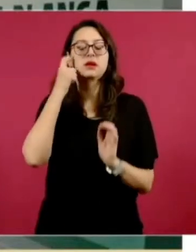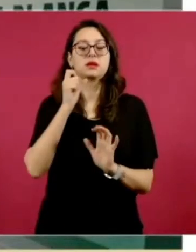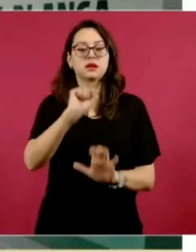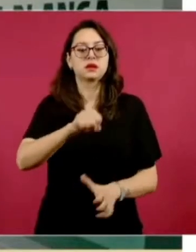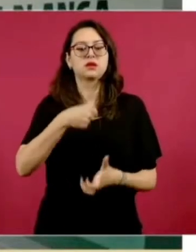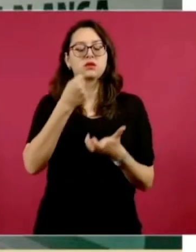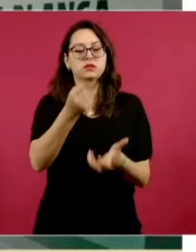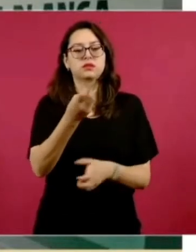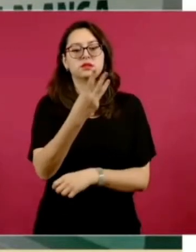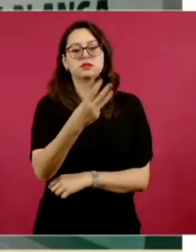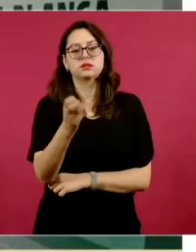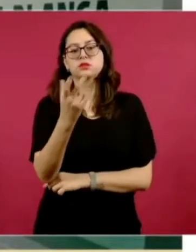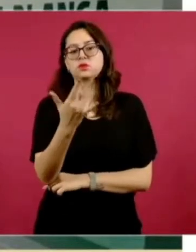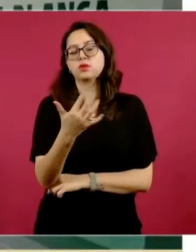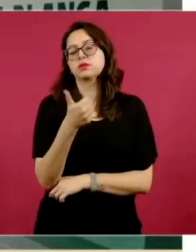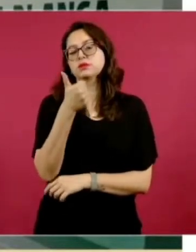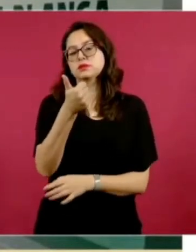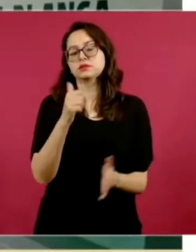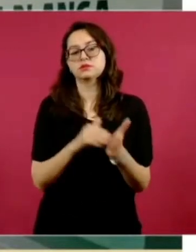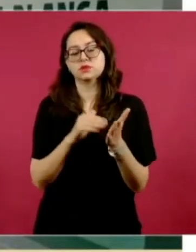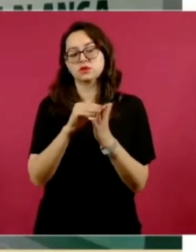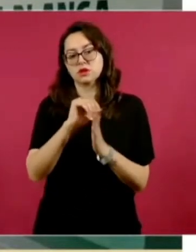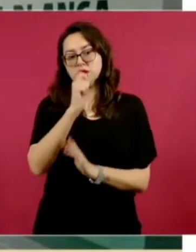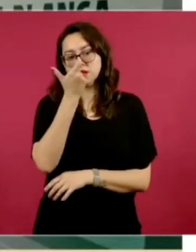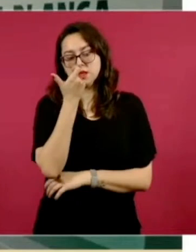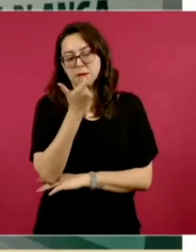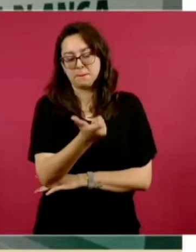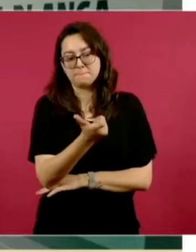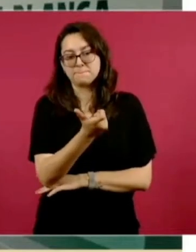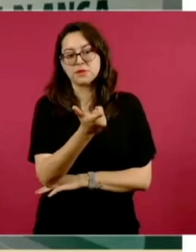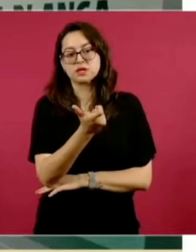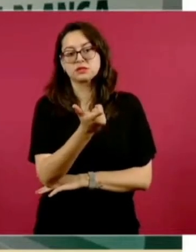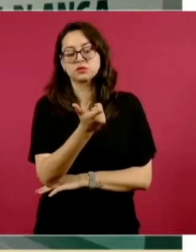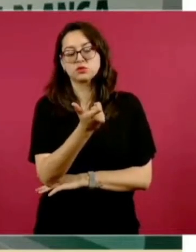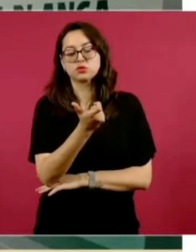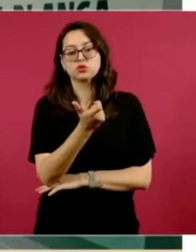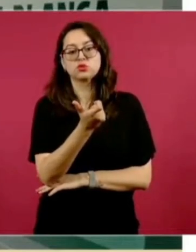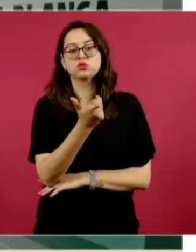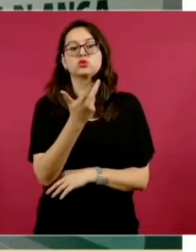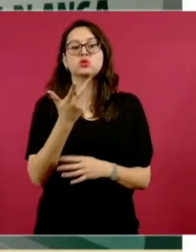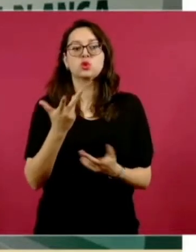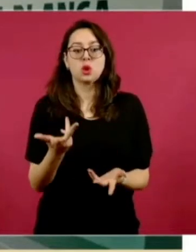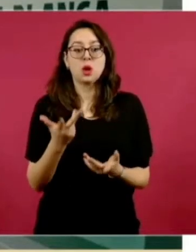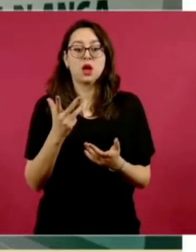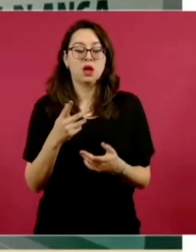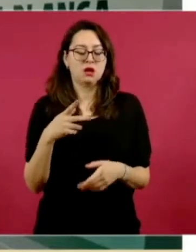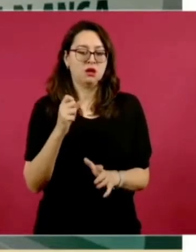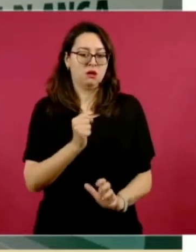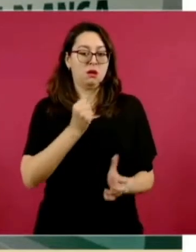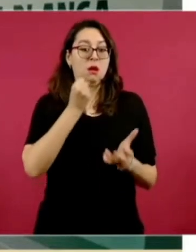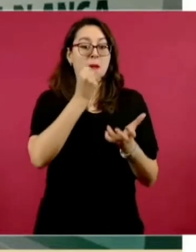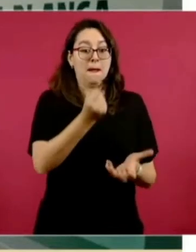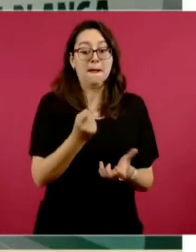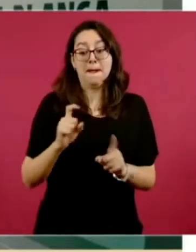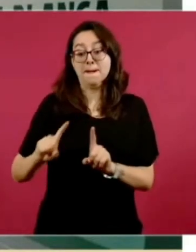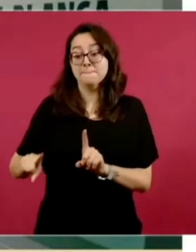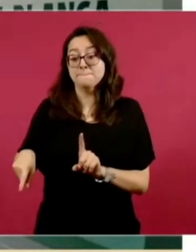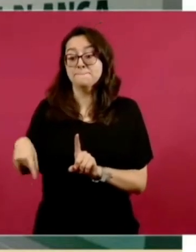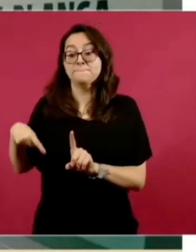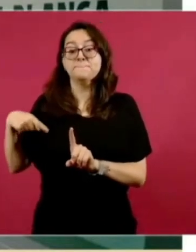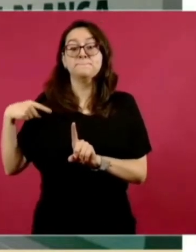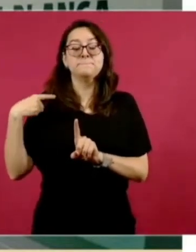pesos. Esto porque al programa, digamos, regular se sumaron acciones en